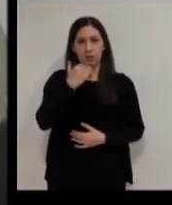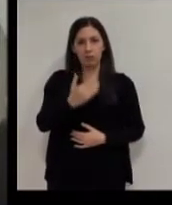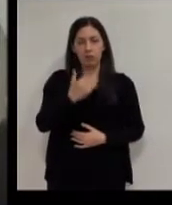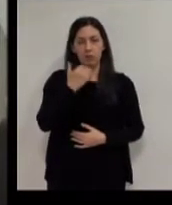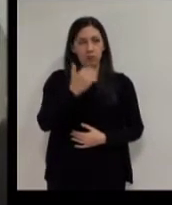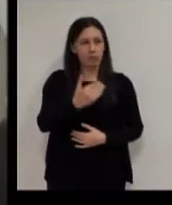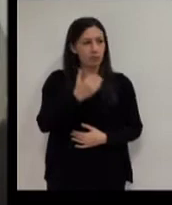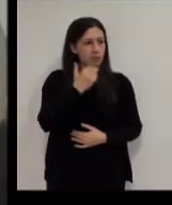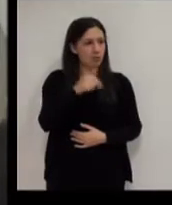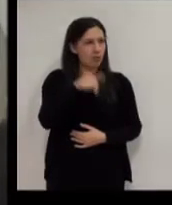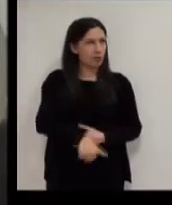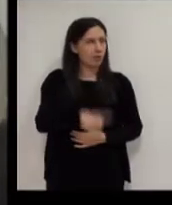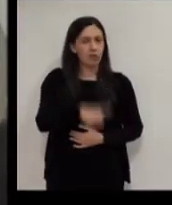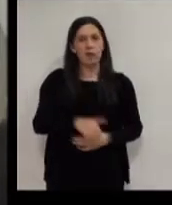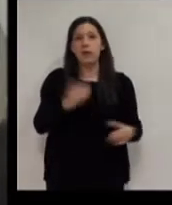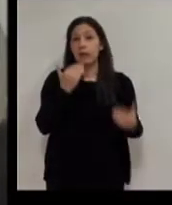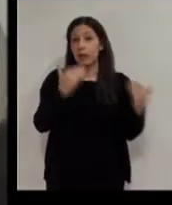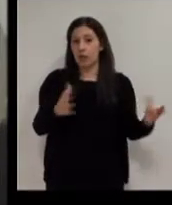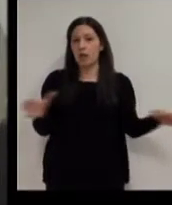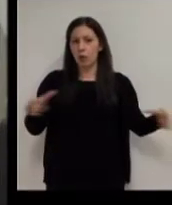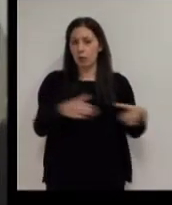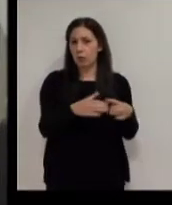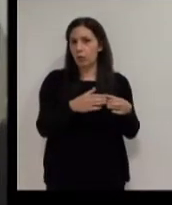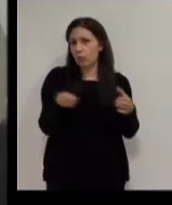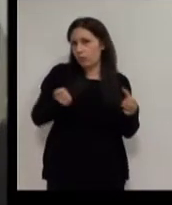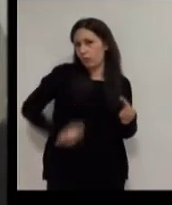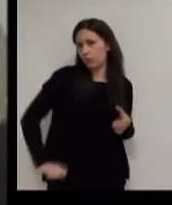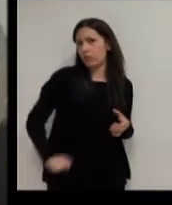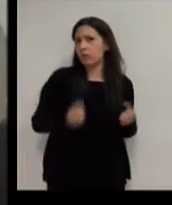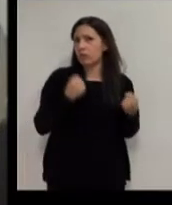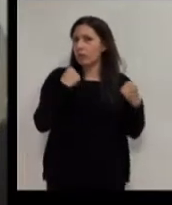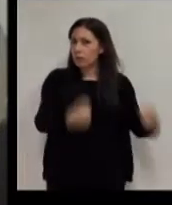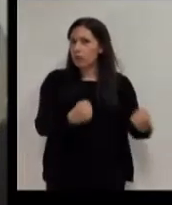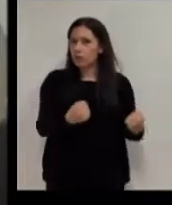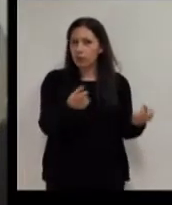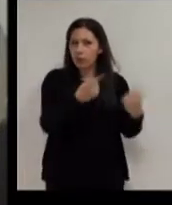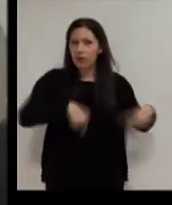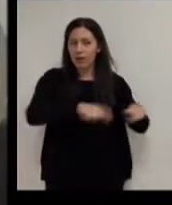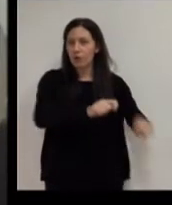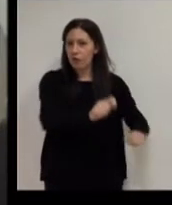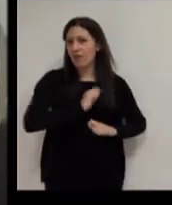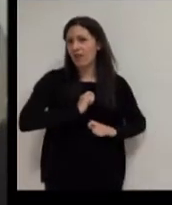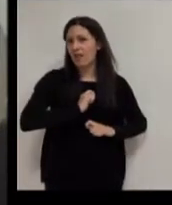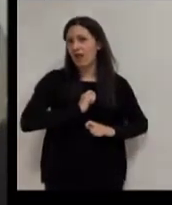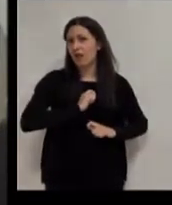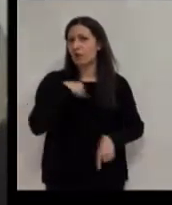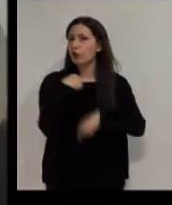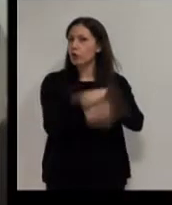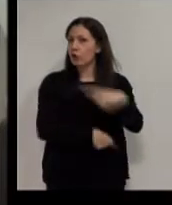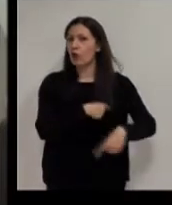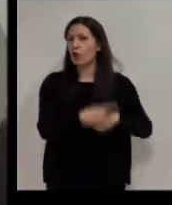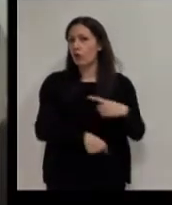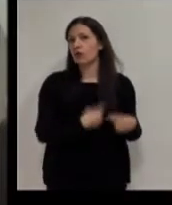Y gracias a Dios lo que contamos es con equipos muy potentes y muy profesionales que son los que nos enseñan también en el día a día, ¿no?